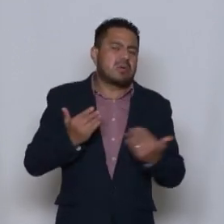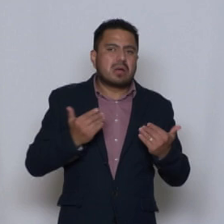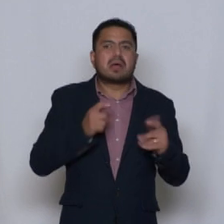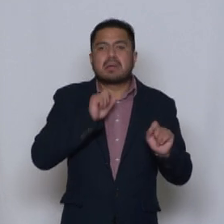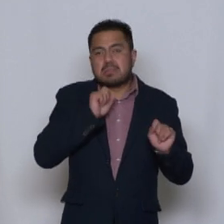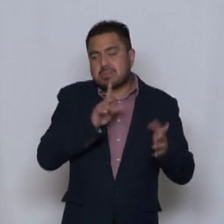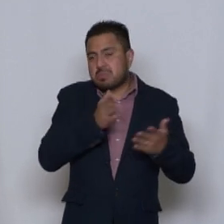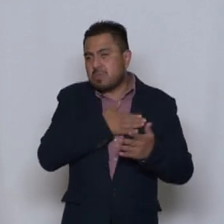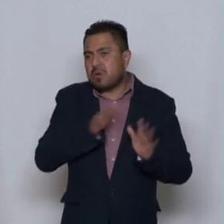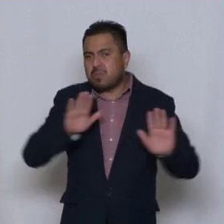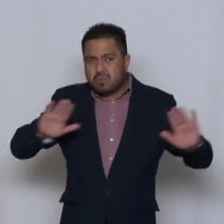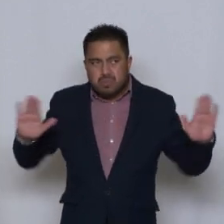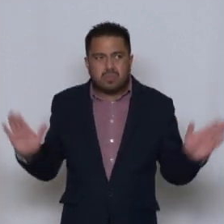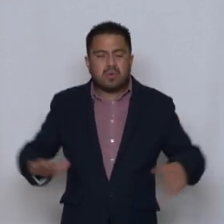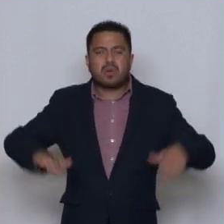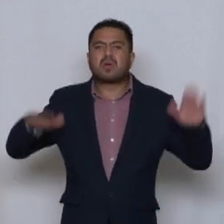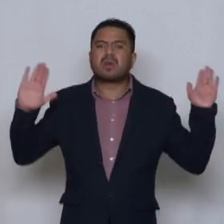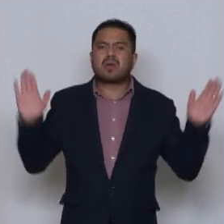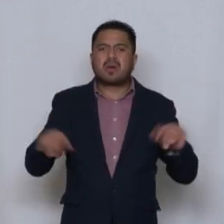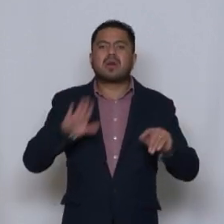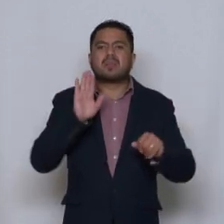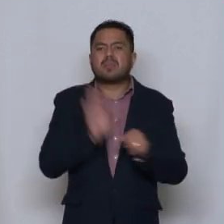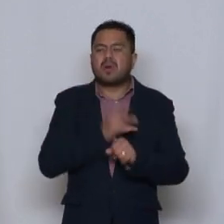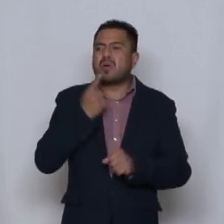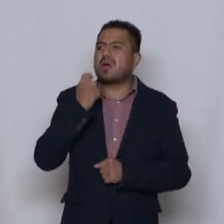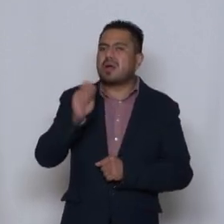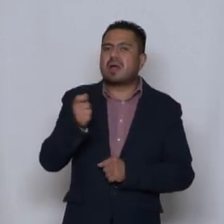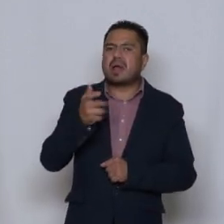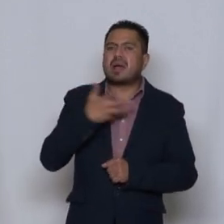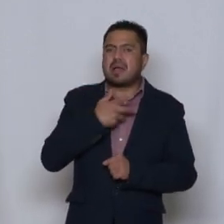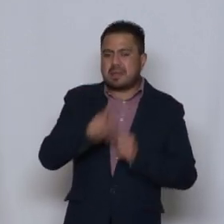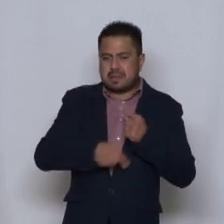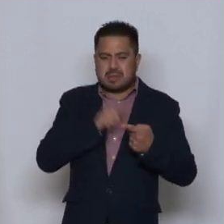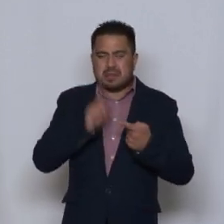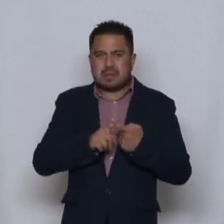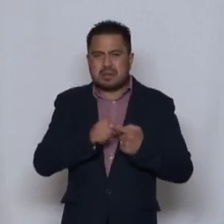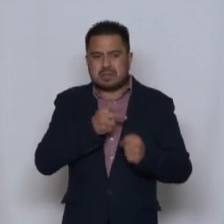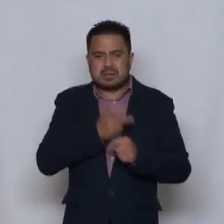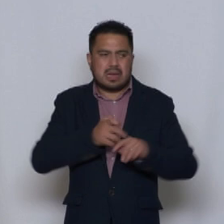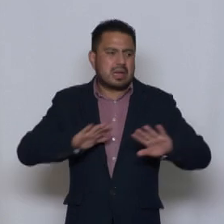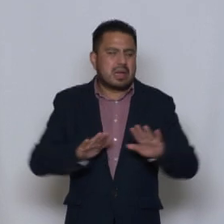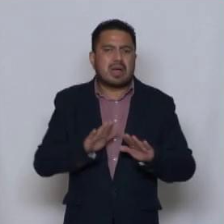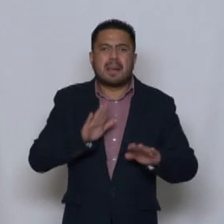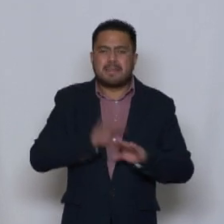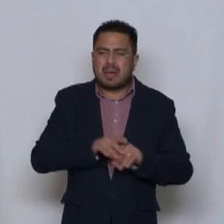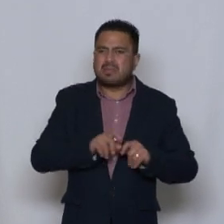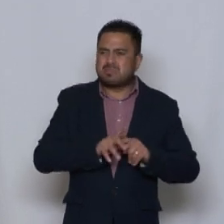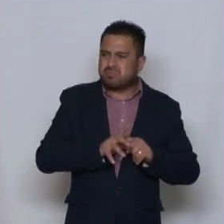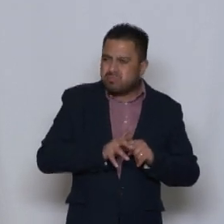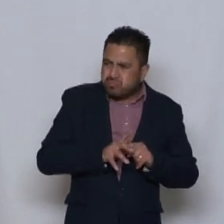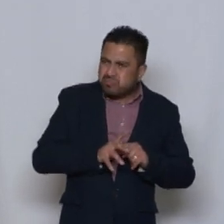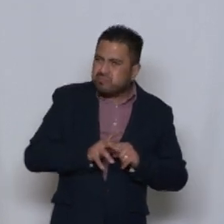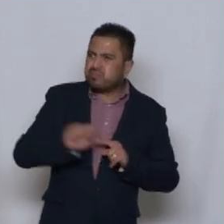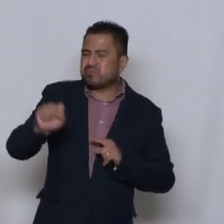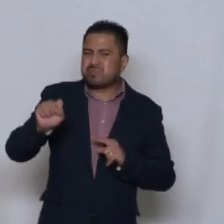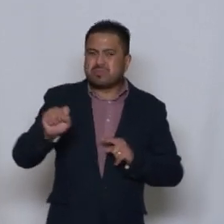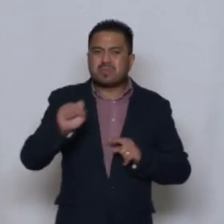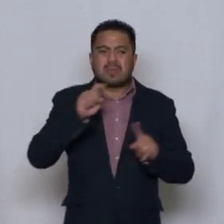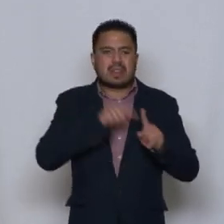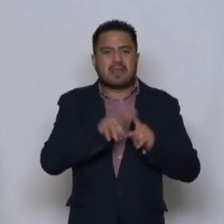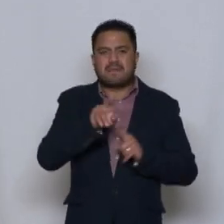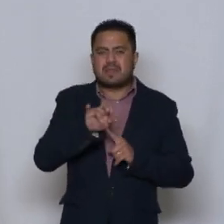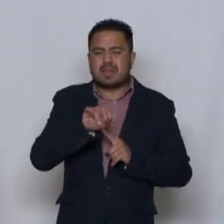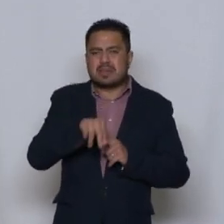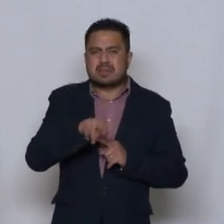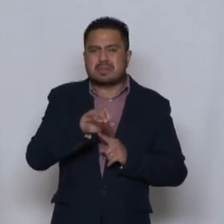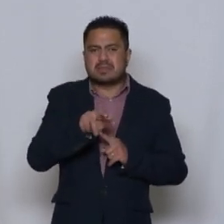entonces vuelan, ¿por qué? Porque primero tienen sus alas, segundo tienen un impulso. Entonces el vencejo pues es igual, tiene